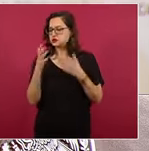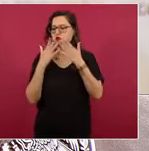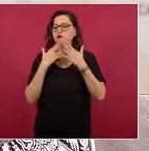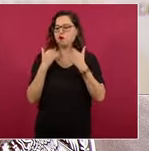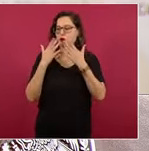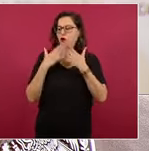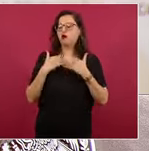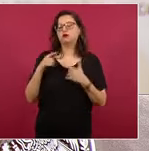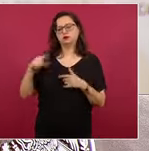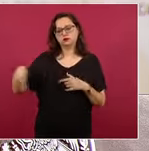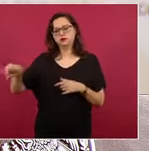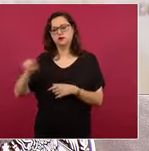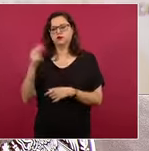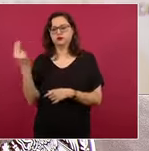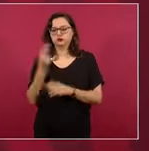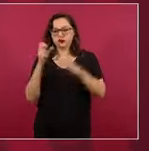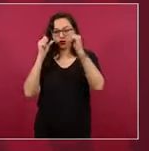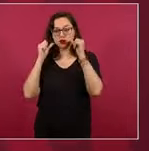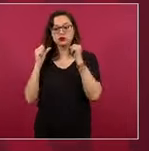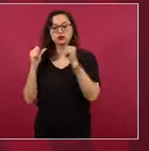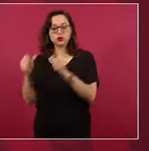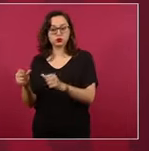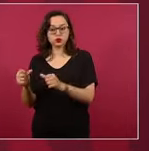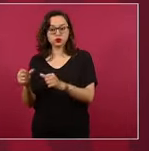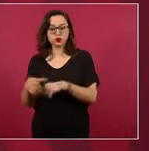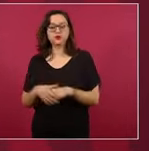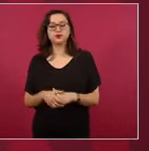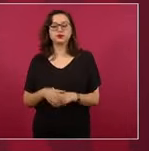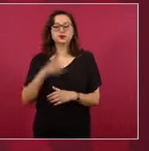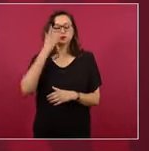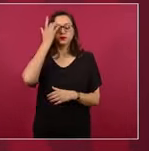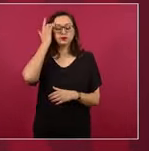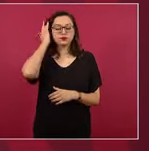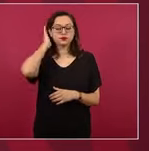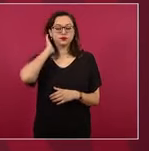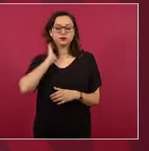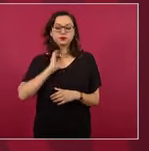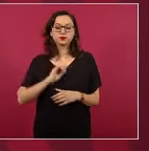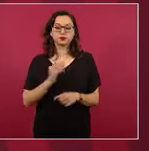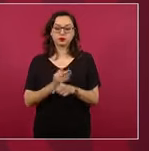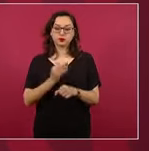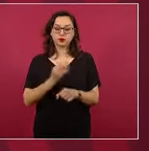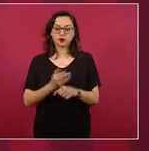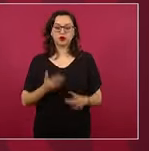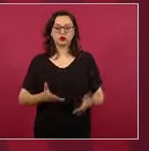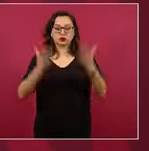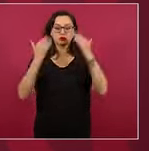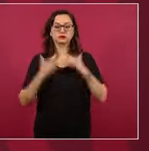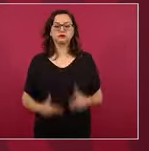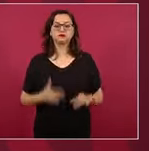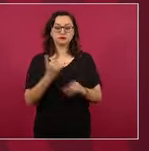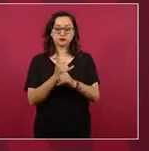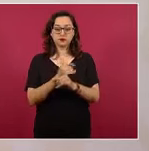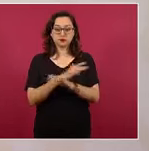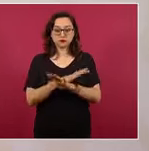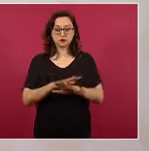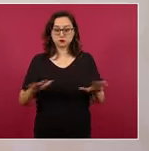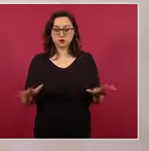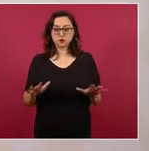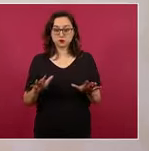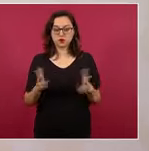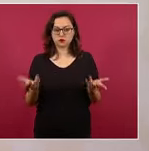vamos a informar ya sobre lo último que tiene